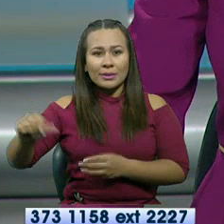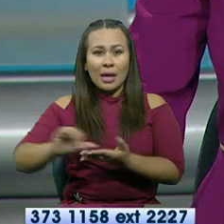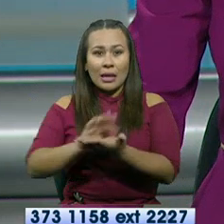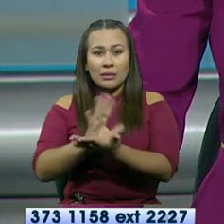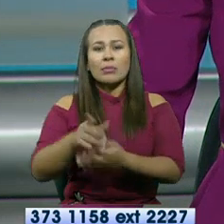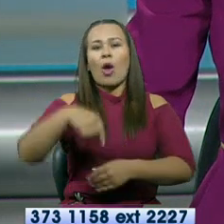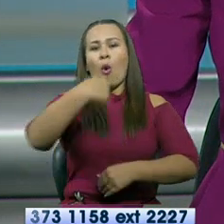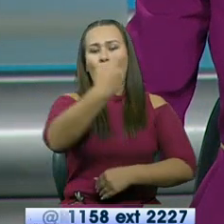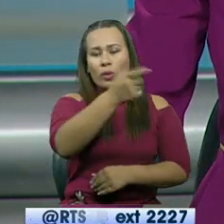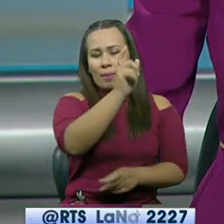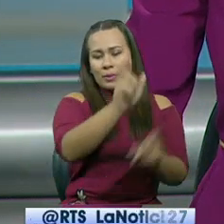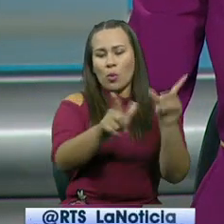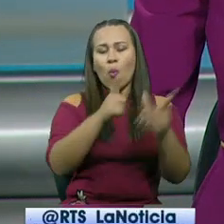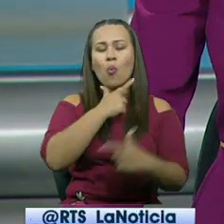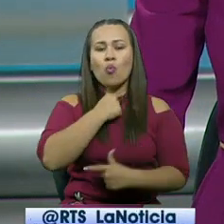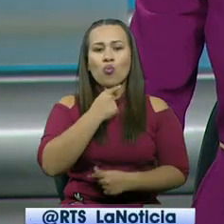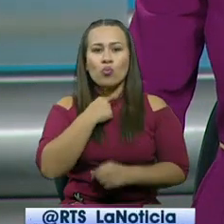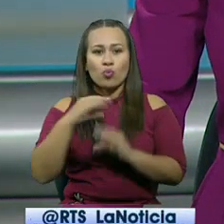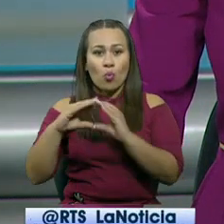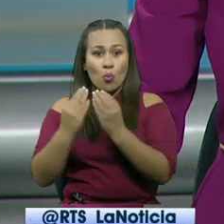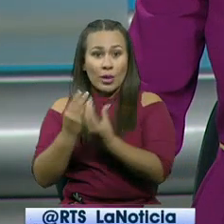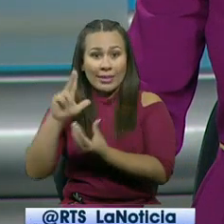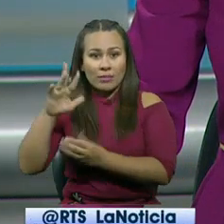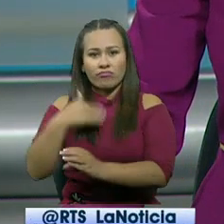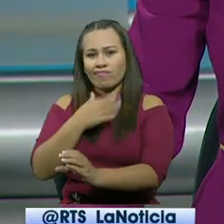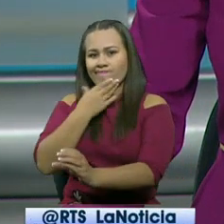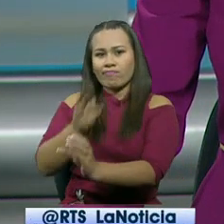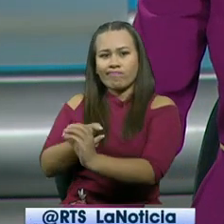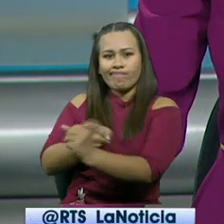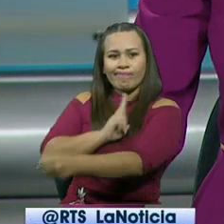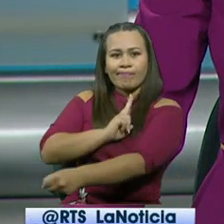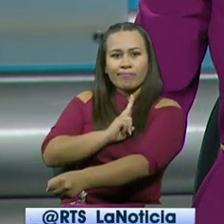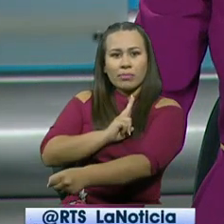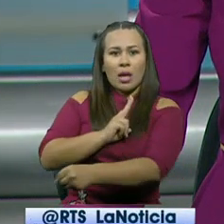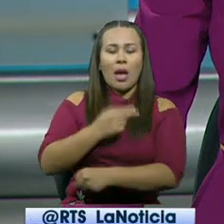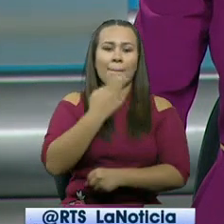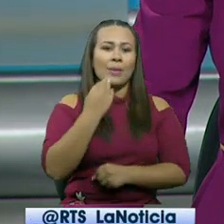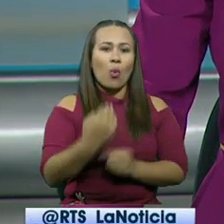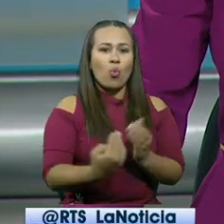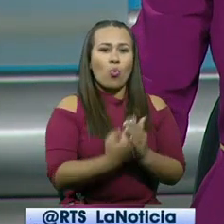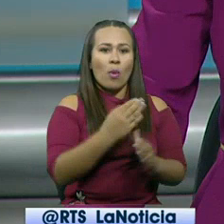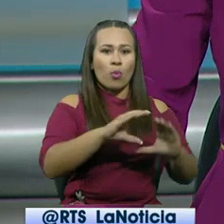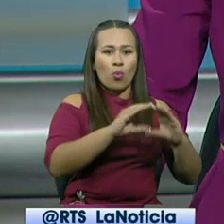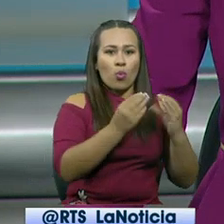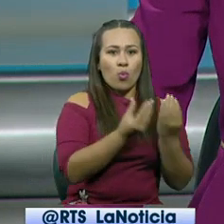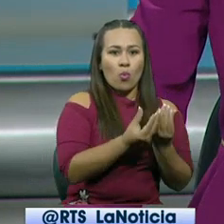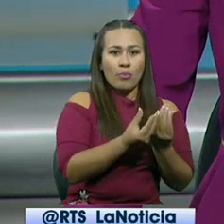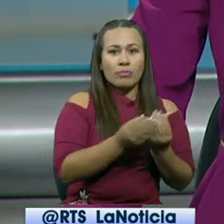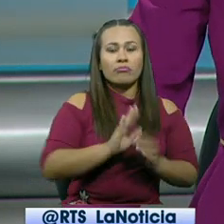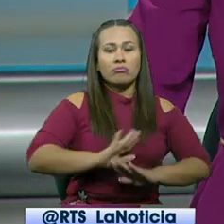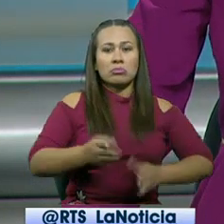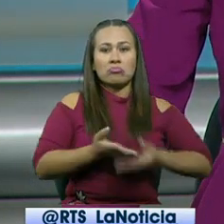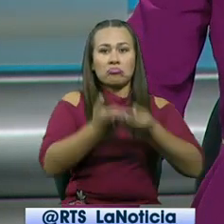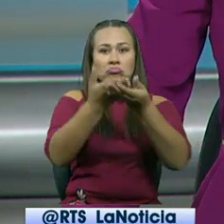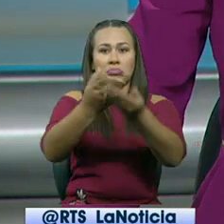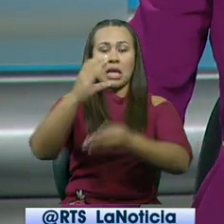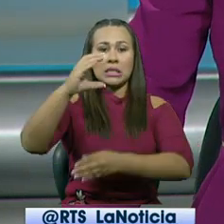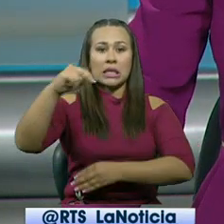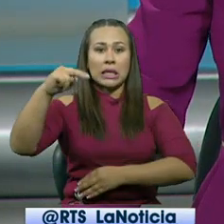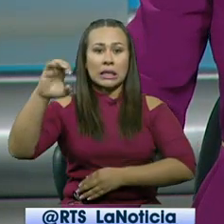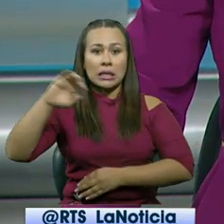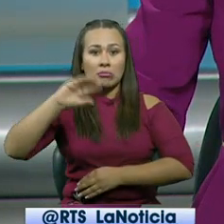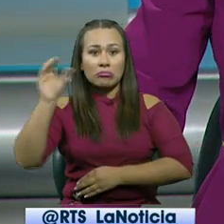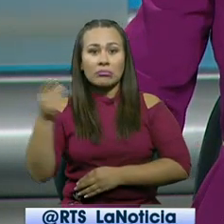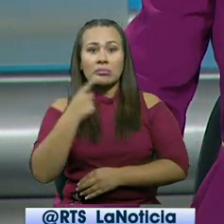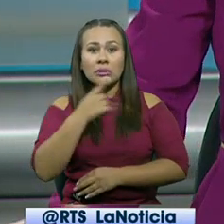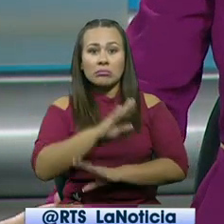militantes del partido oficialista presentaron su desafiliación al movimiento Alianza País ante el Consejo Nacional Electoral. Además, anunciaron